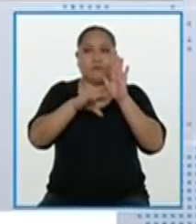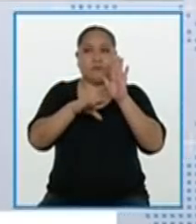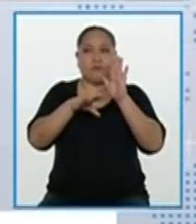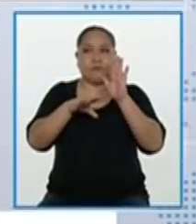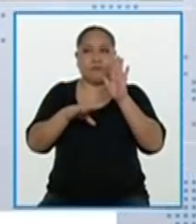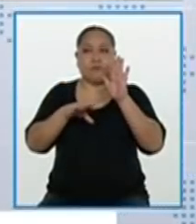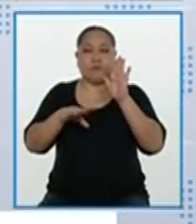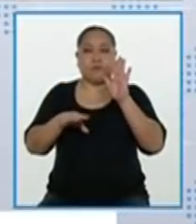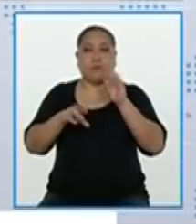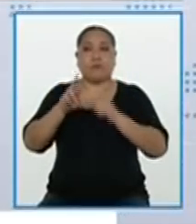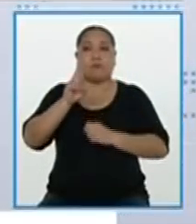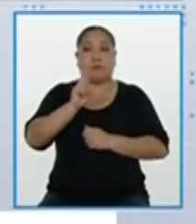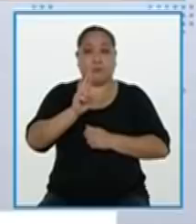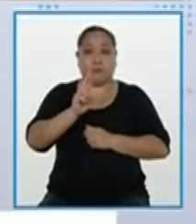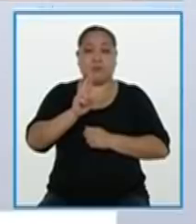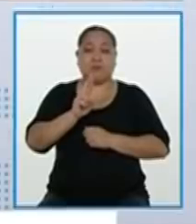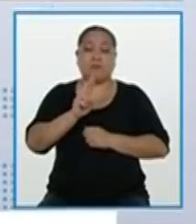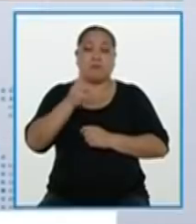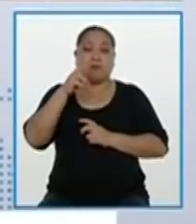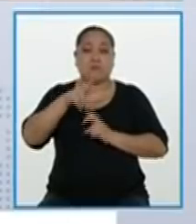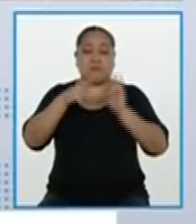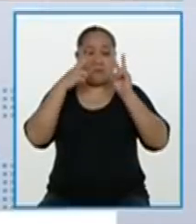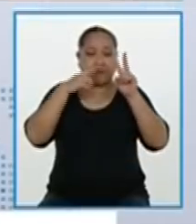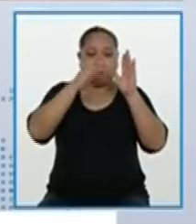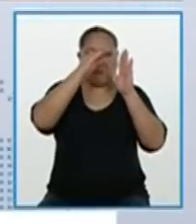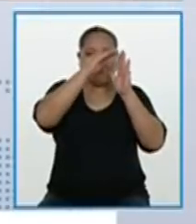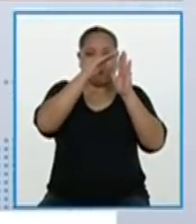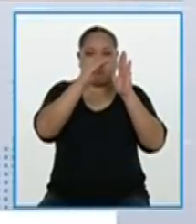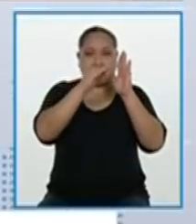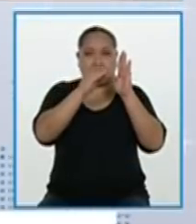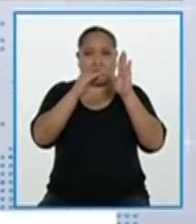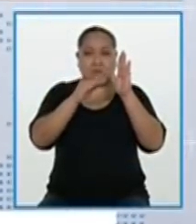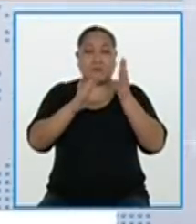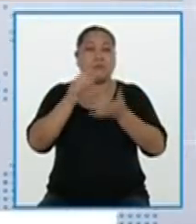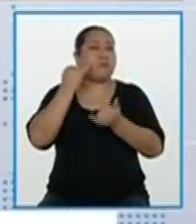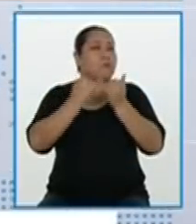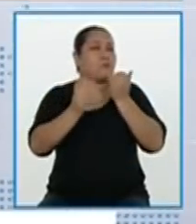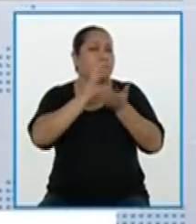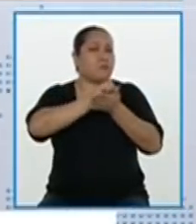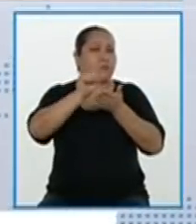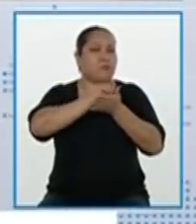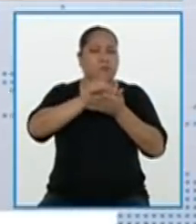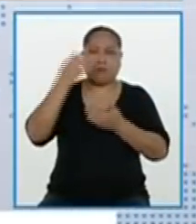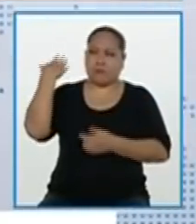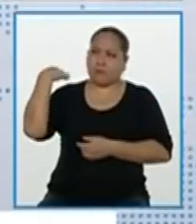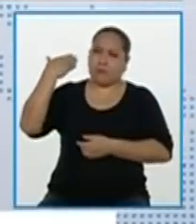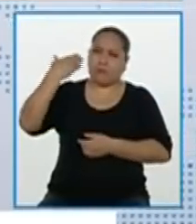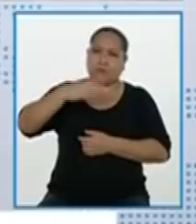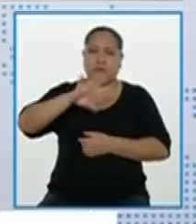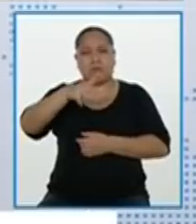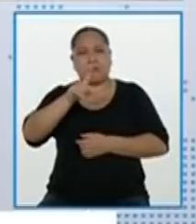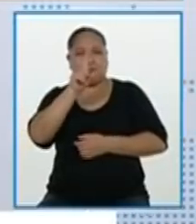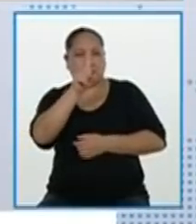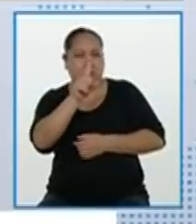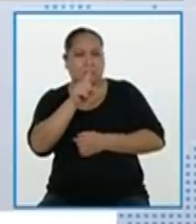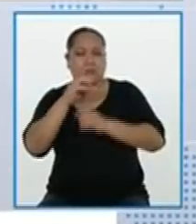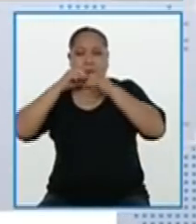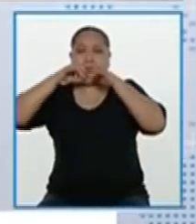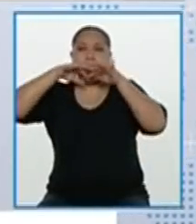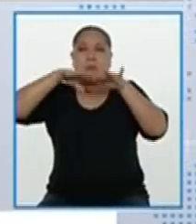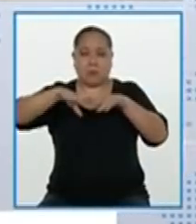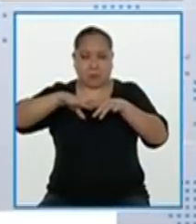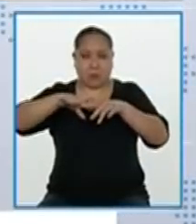esperado que el bisturí estuviera un poquito más afilado, ¿no? Y que no agarremos a toda una región como si fuera